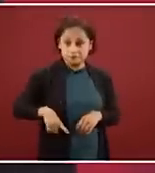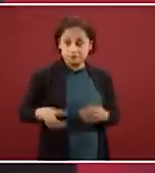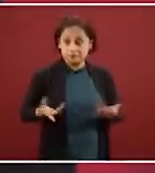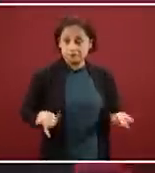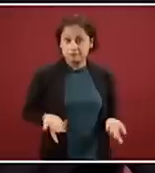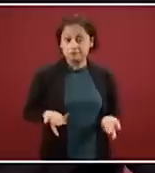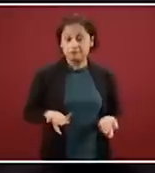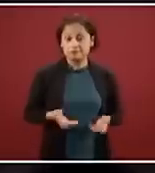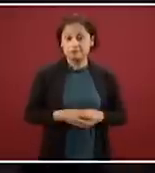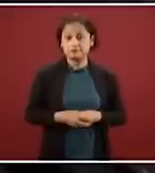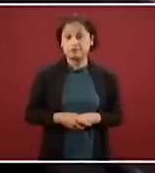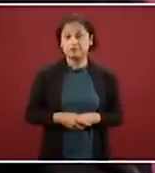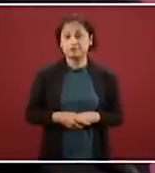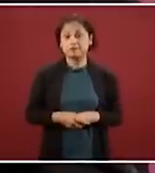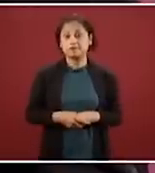en el gobierno.